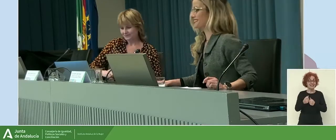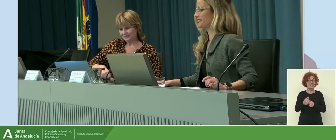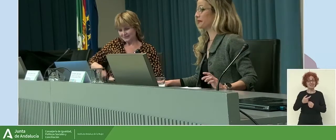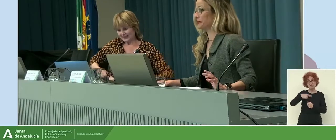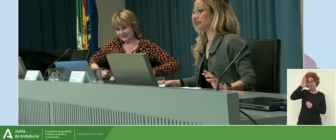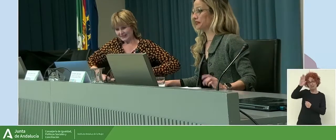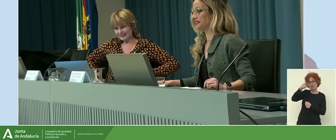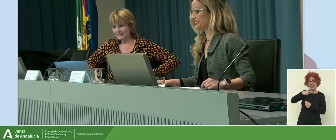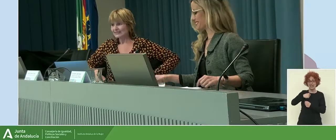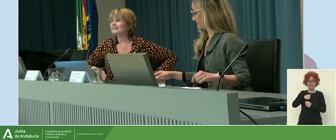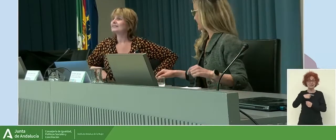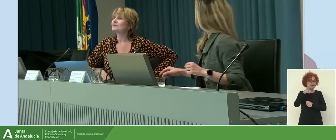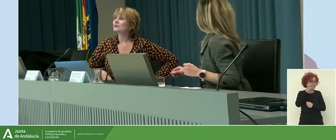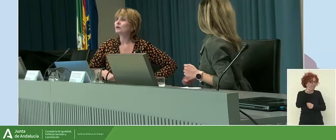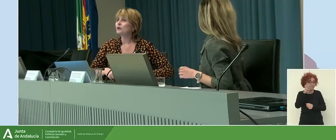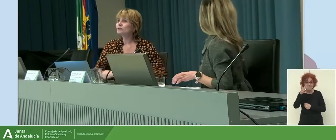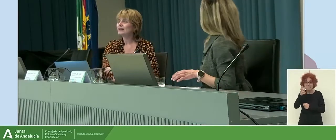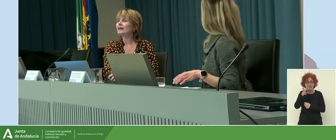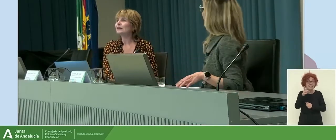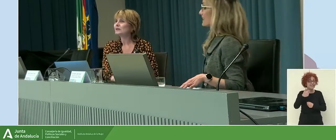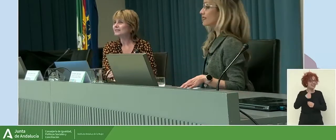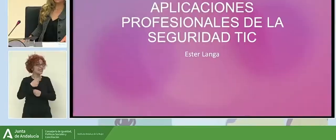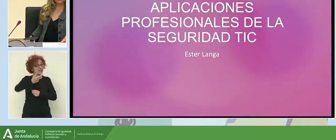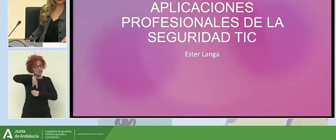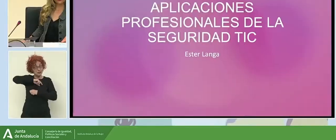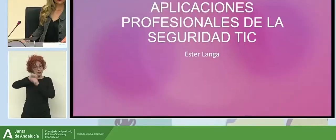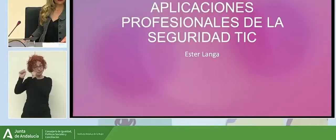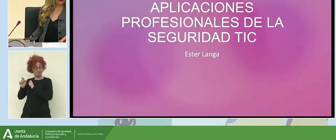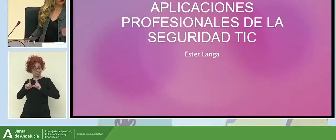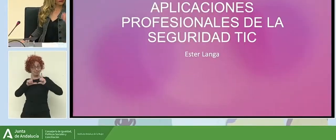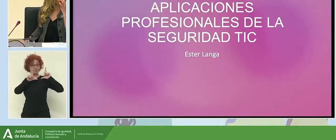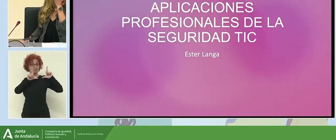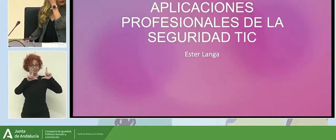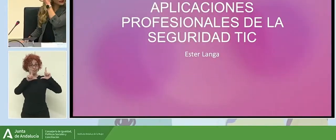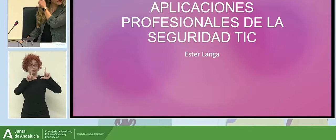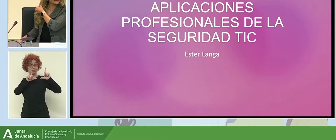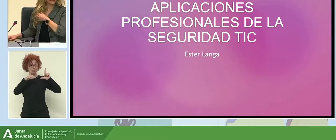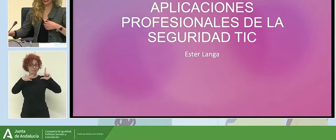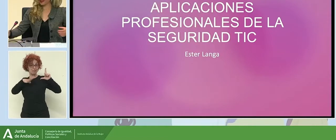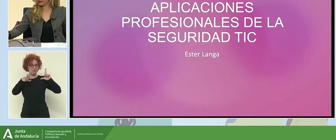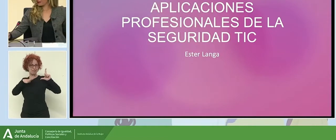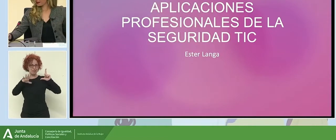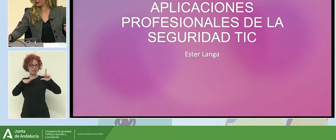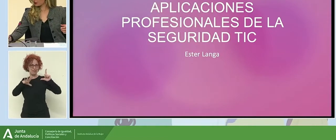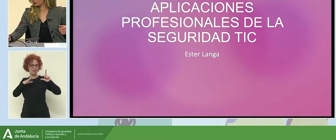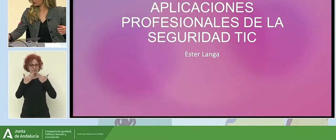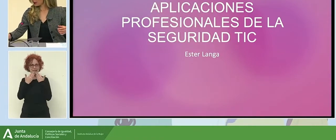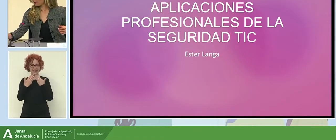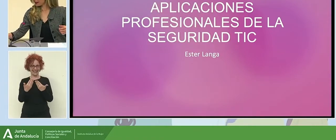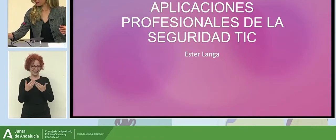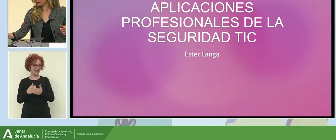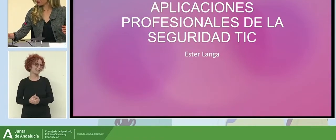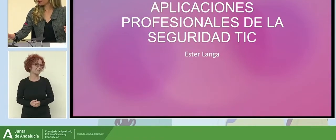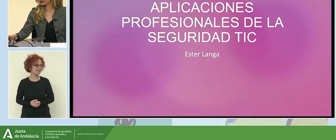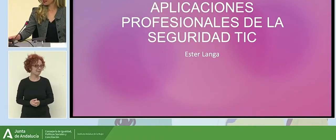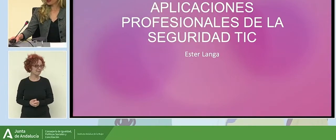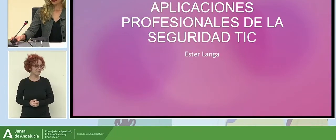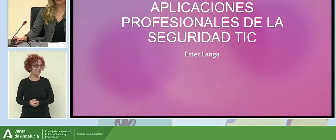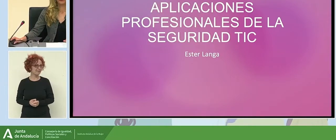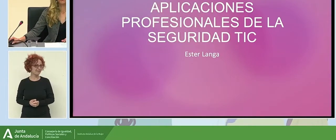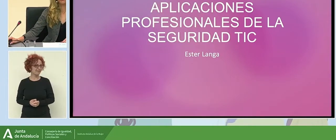Hola, ¿se me escucha, no? Ponemos la presentación de Esther. Perfecto, ahí la tienes. Muchas gracias. Esto para ti,